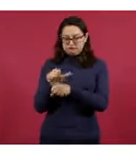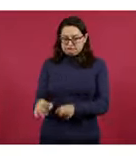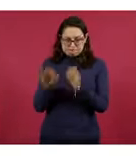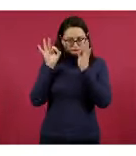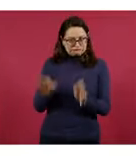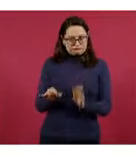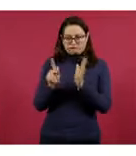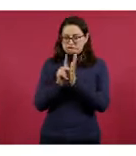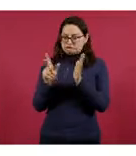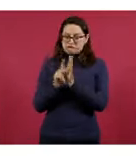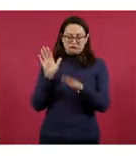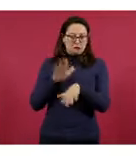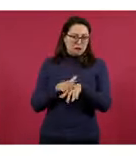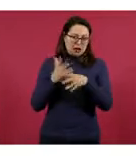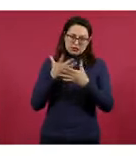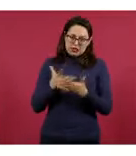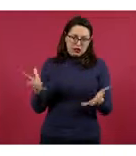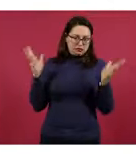Claro,